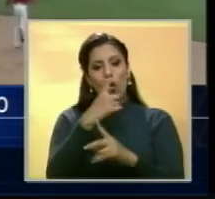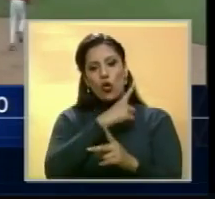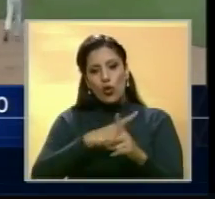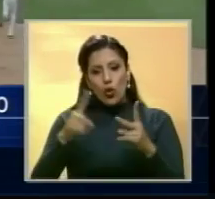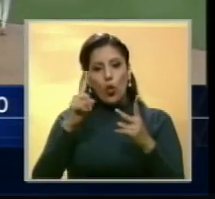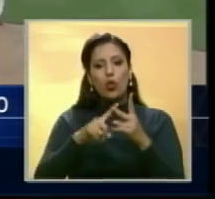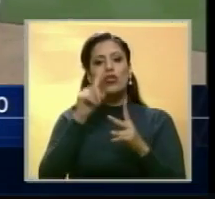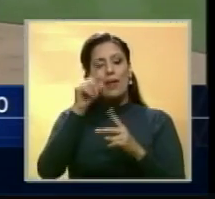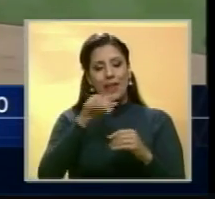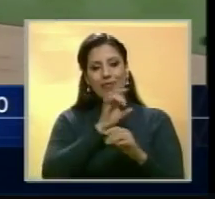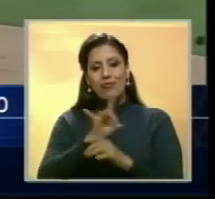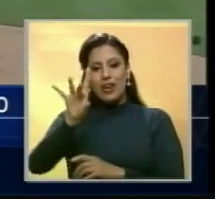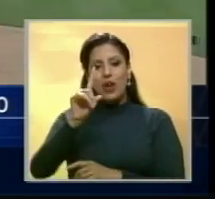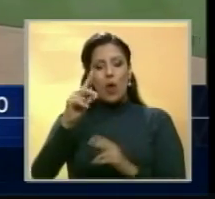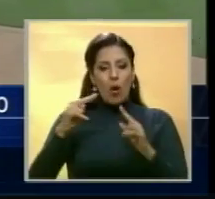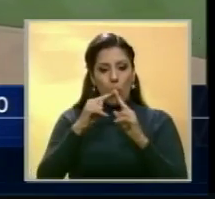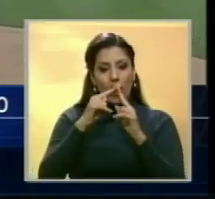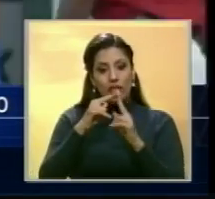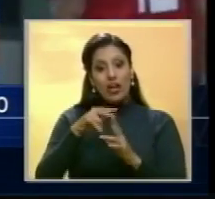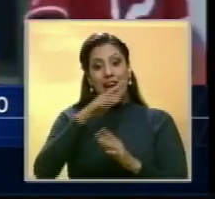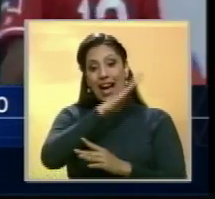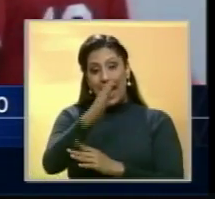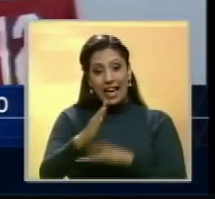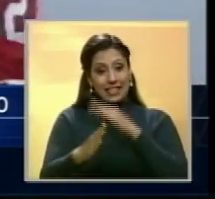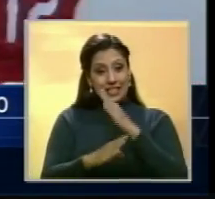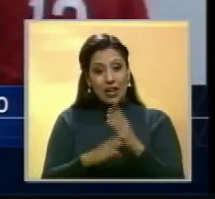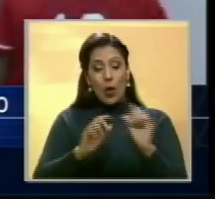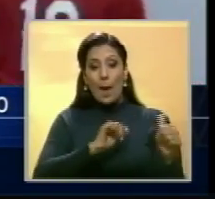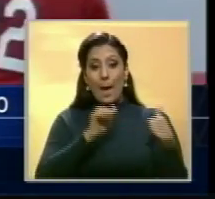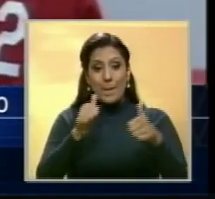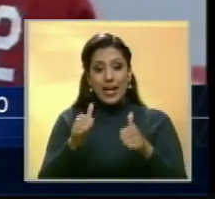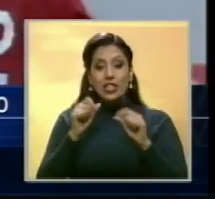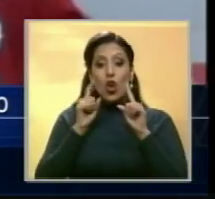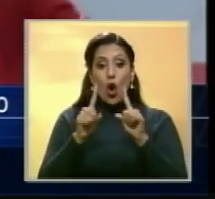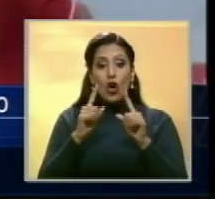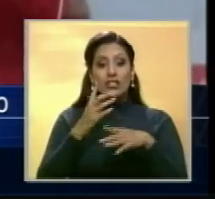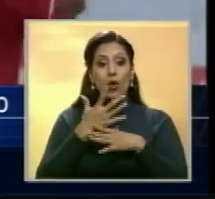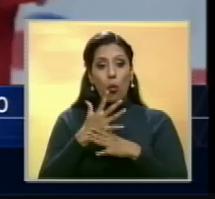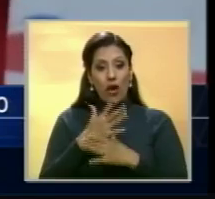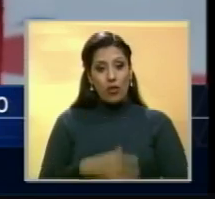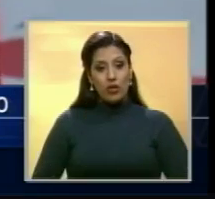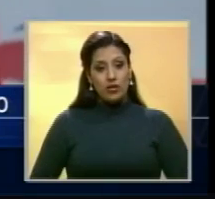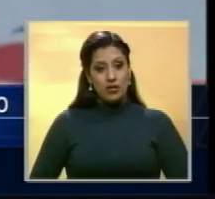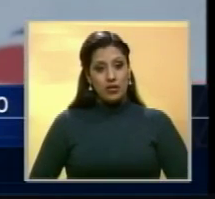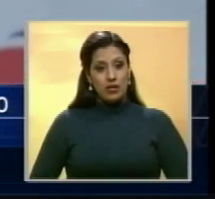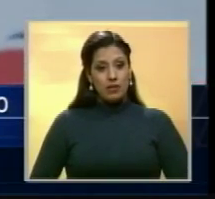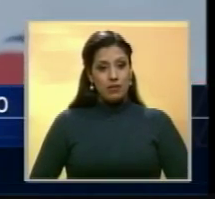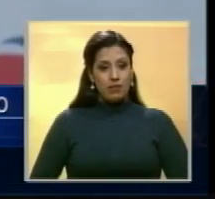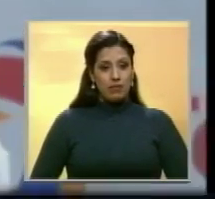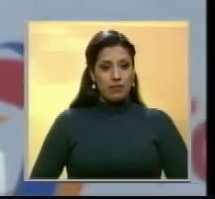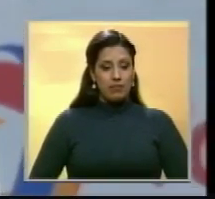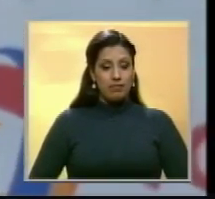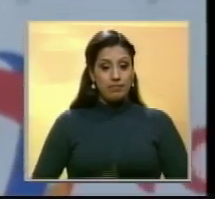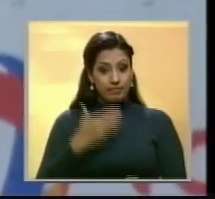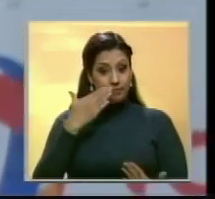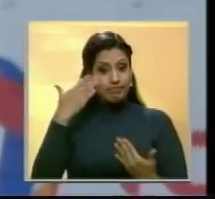Andrus también estará fuera por un encuentro. La sanción también incluye a 11 jugadores y técnicos.